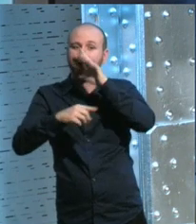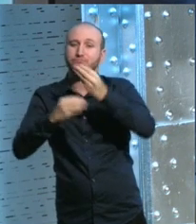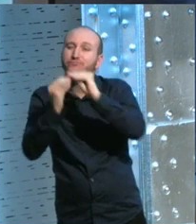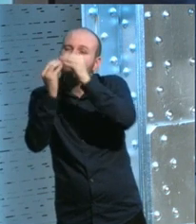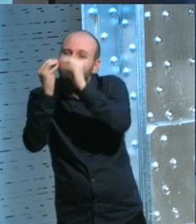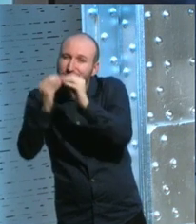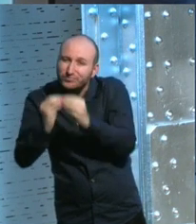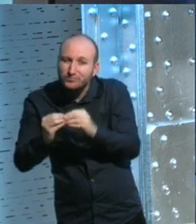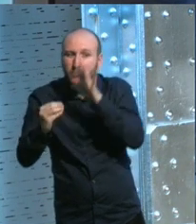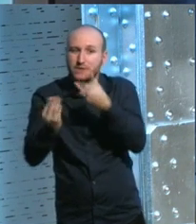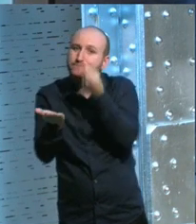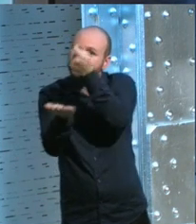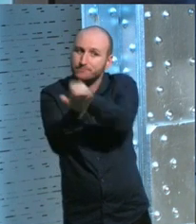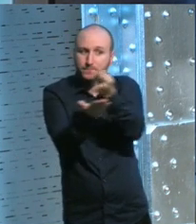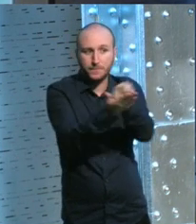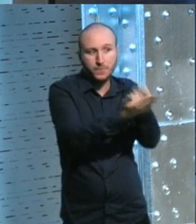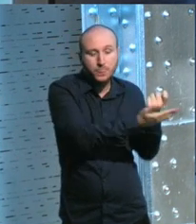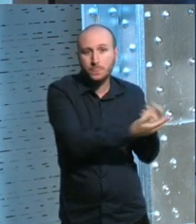la gente pueda